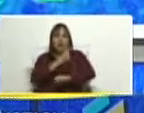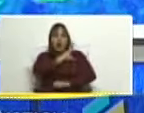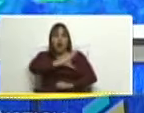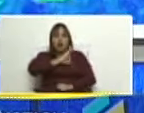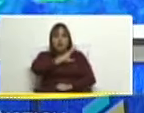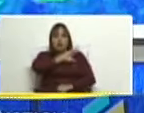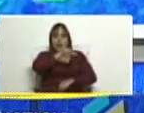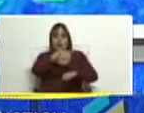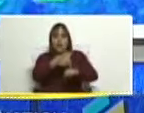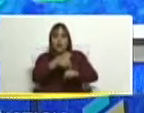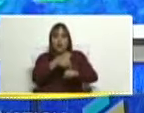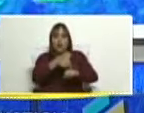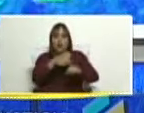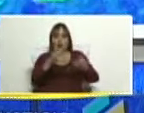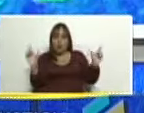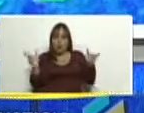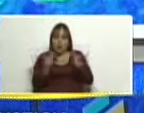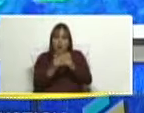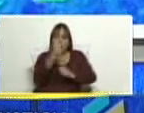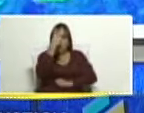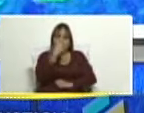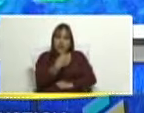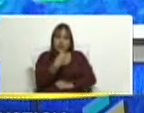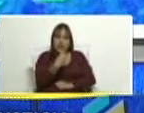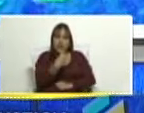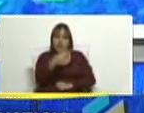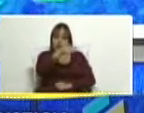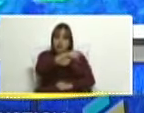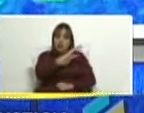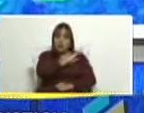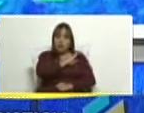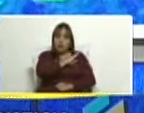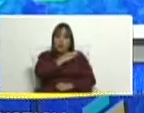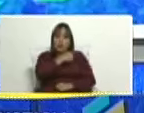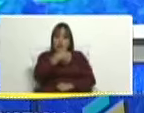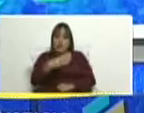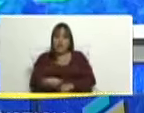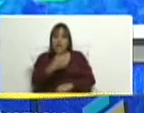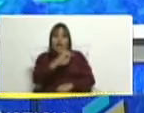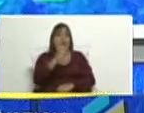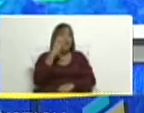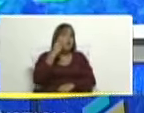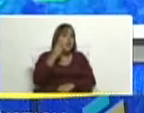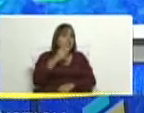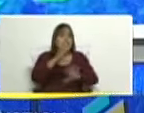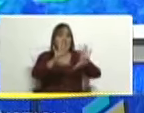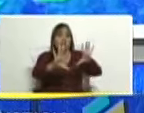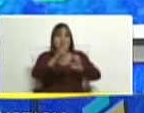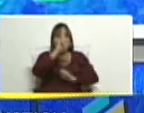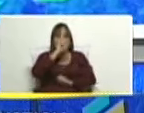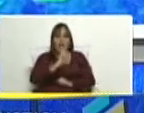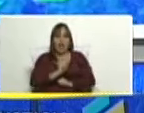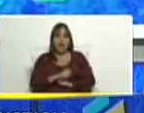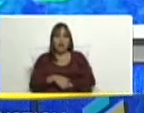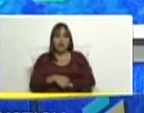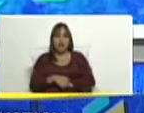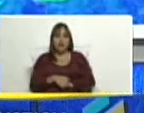de Reducción de la Pobreza de China, que tiene una experiencia de 10 años.